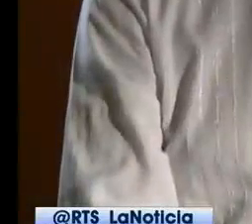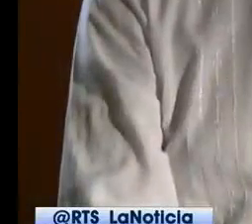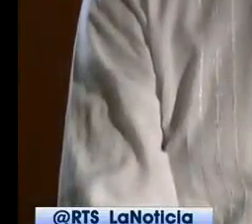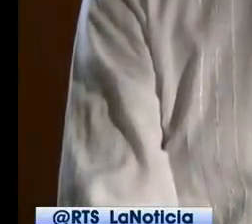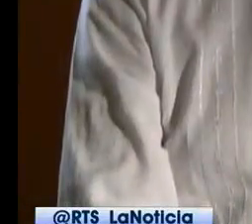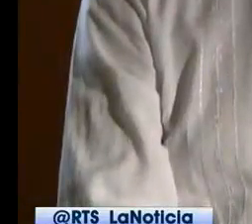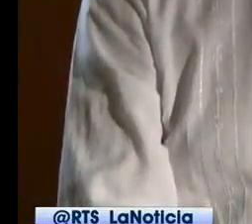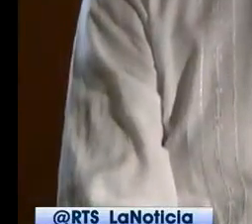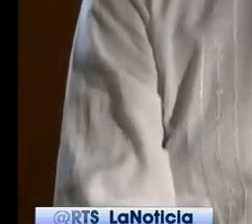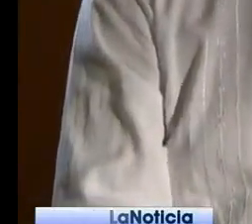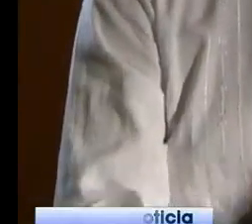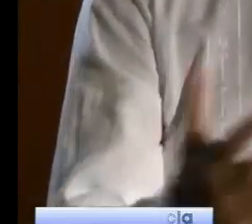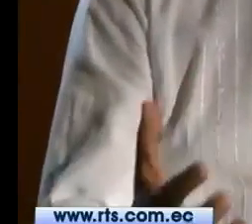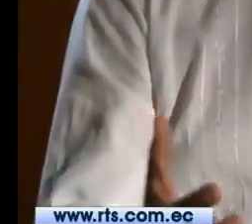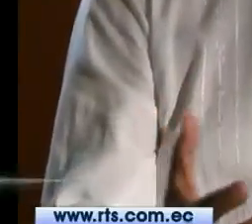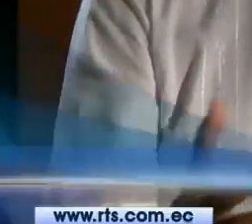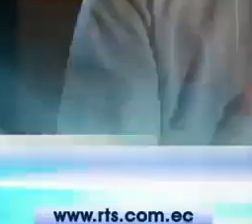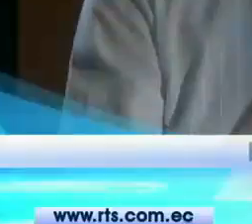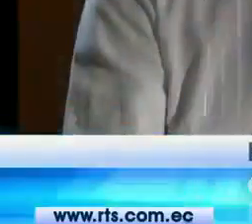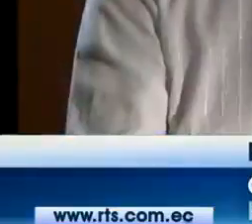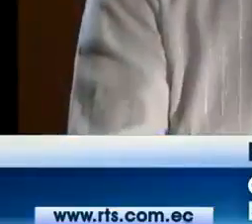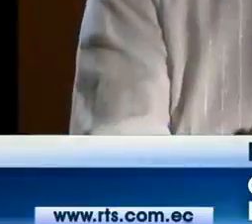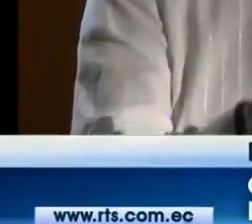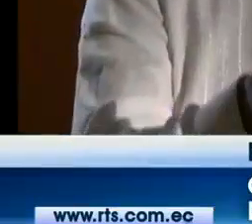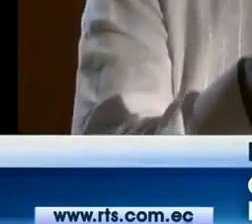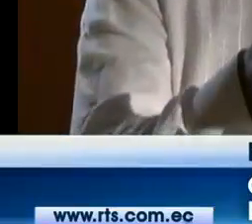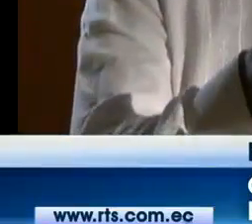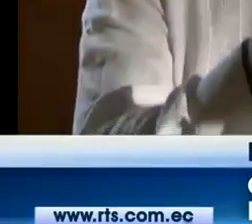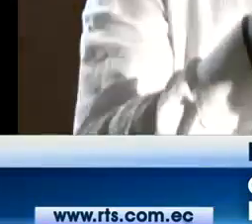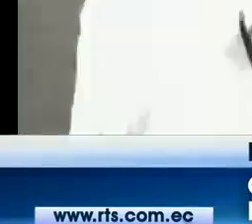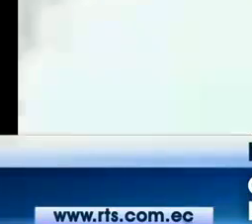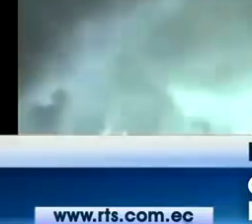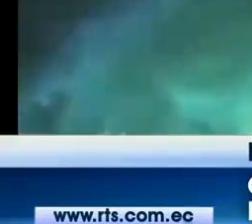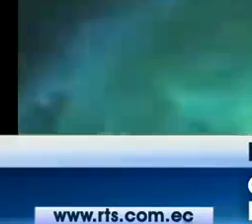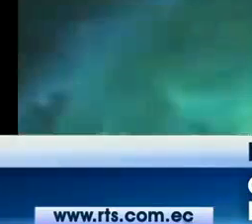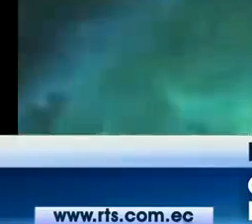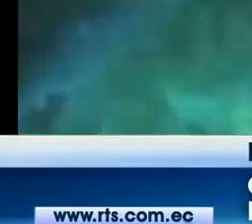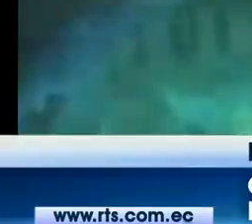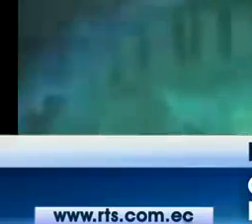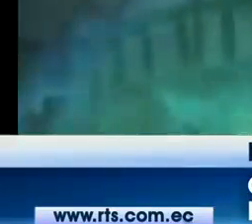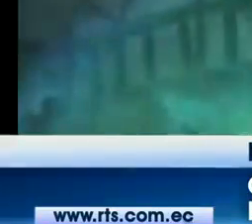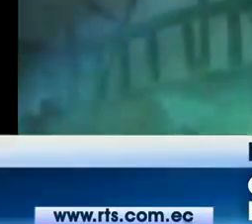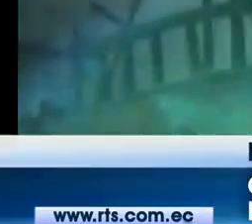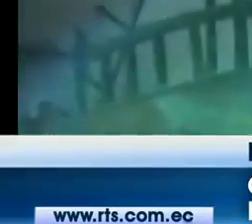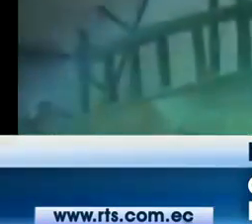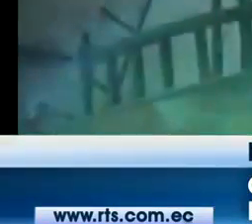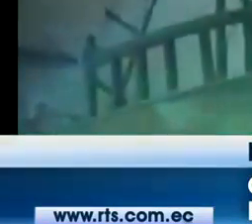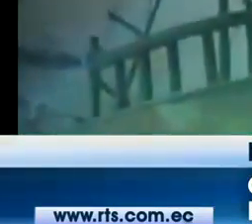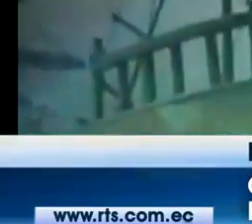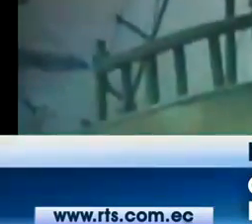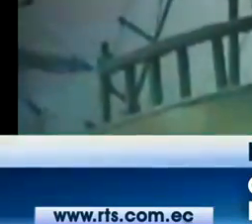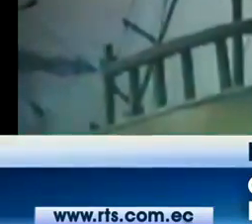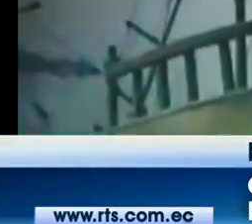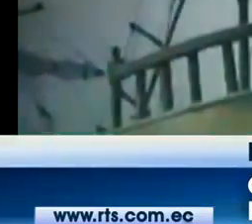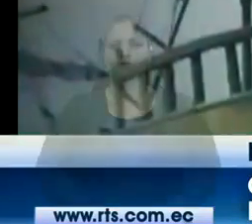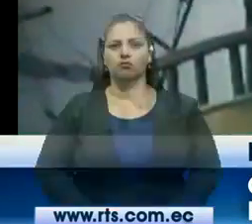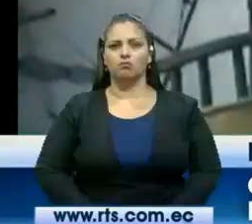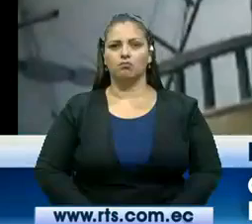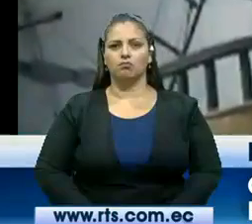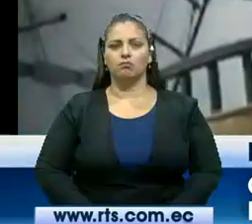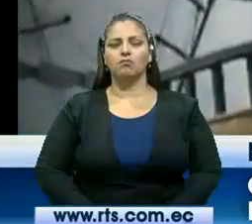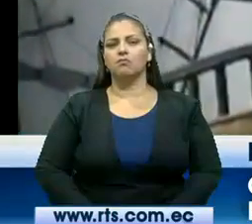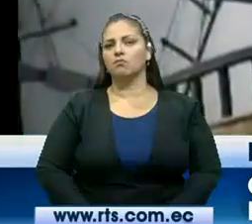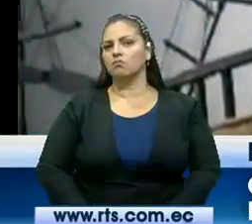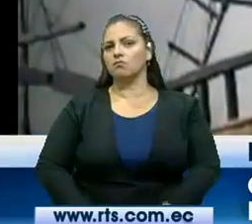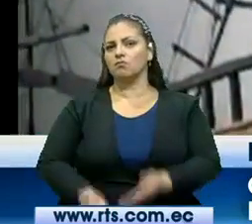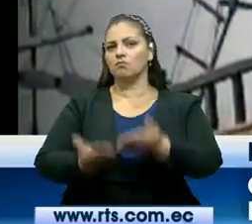ecuatoriano. ¿Heredero de quiénes? Heredero de los primeros habitantes del sector. De acuerdo a los arqueólogos